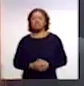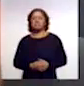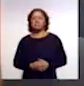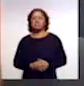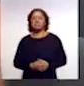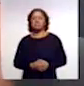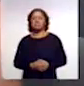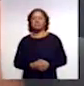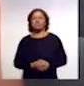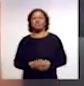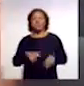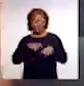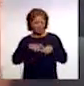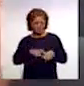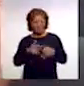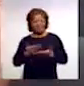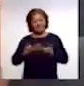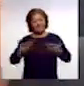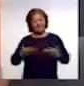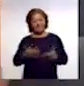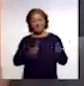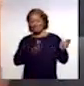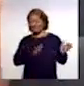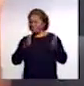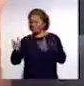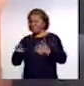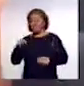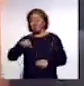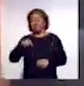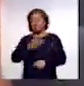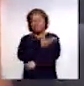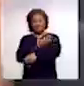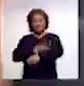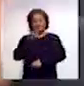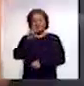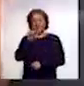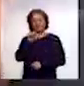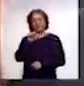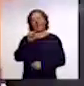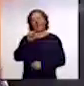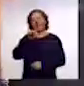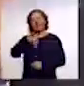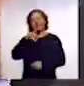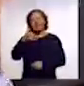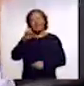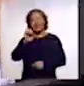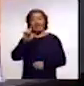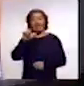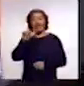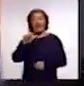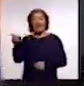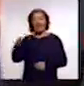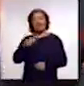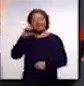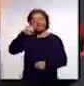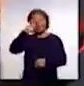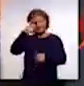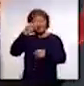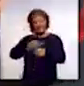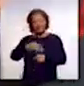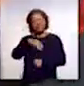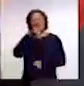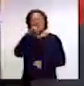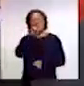continuamos de este lado del estudio porque nos acompaña a daniela suárez aguilar ella es meeting universe y está con nosotros para platicar temas